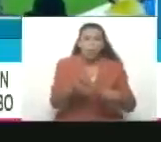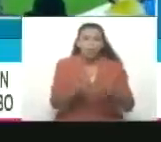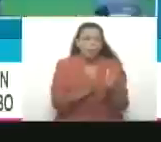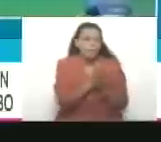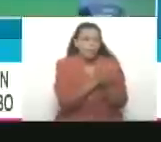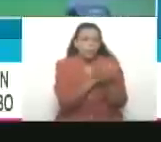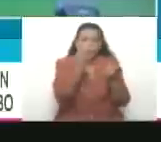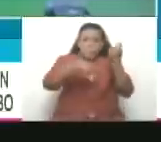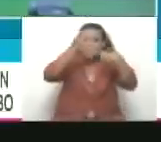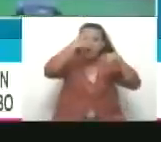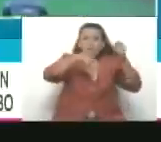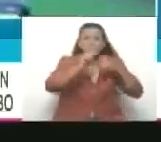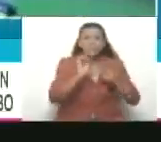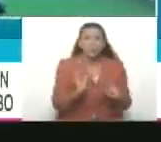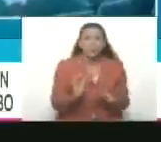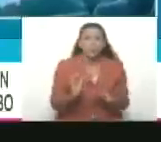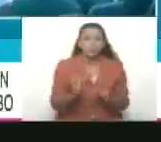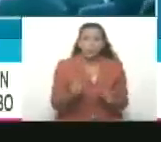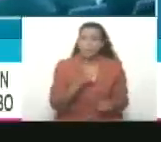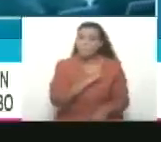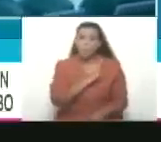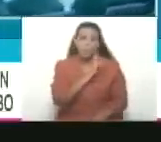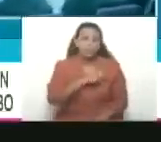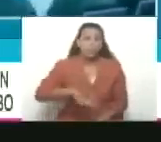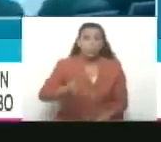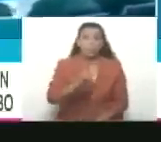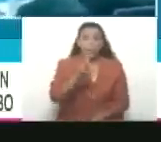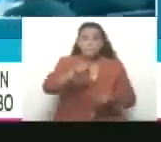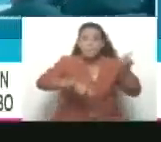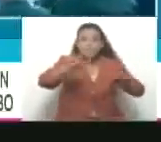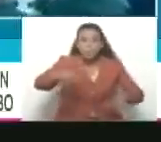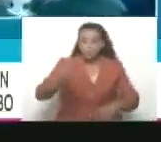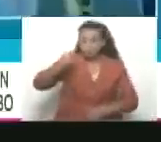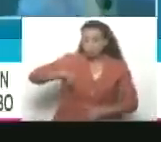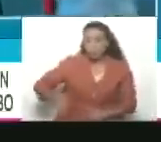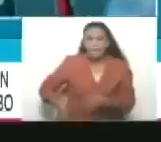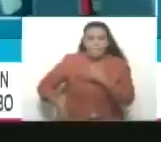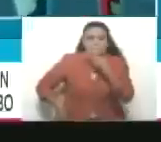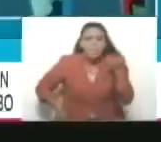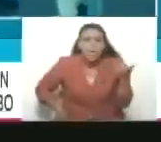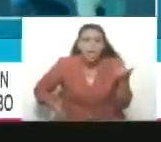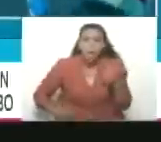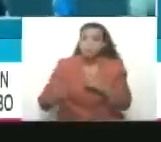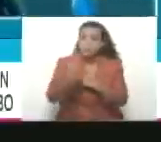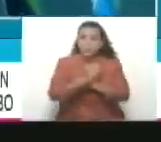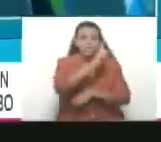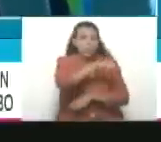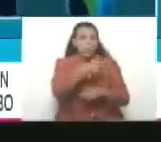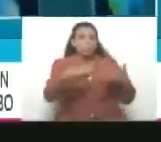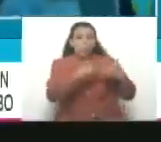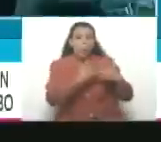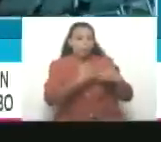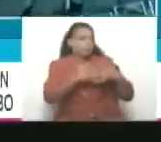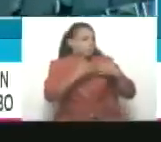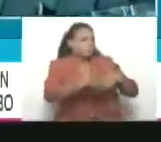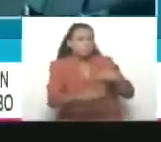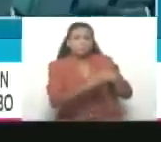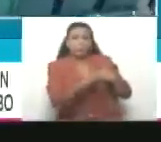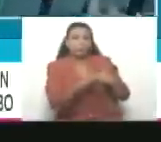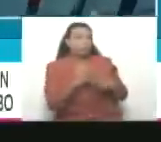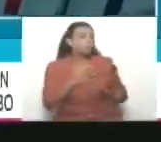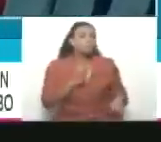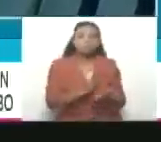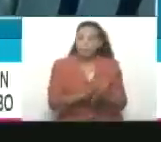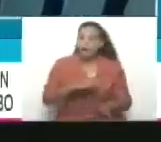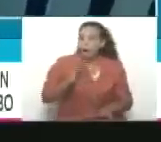exportadora la recuperación económica plena de la vida de los venezolanos con sanciones o sin sanciones preparado para el escenario que